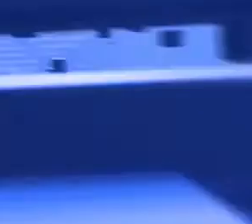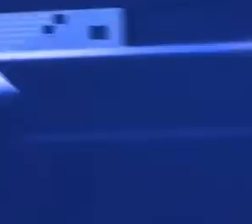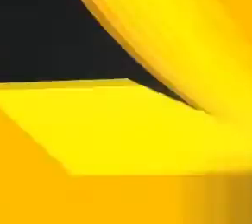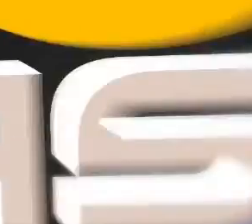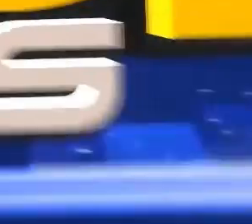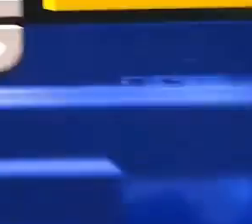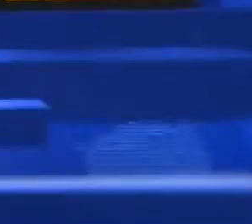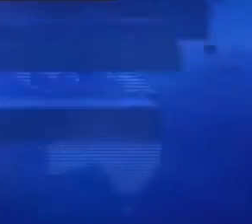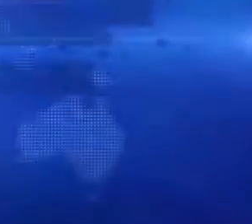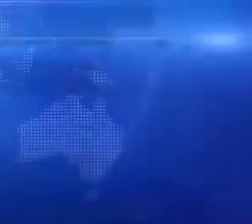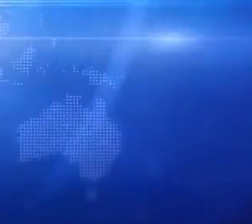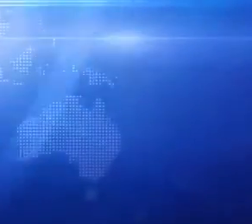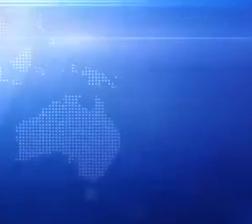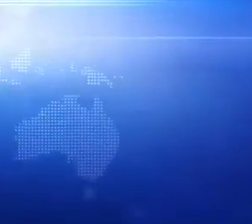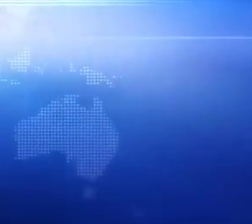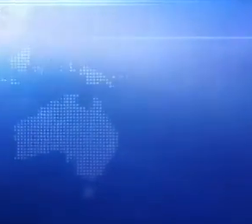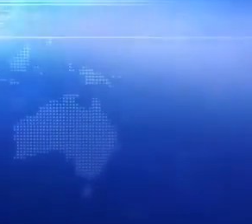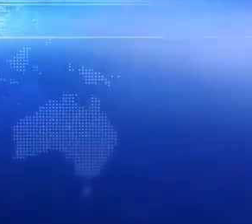ya.